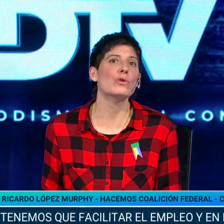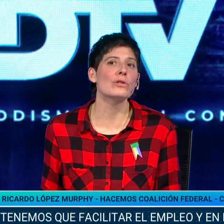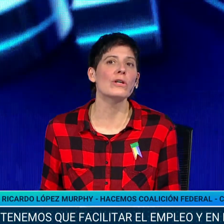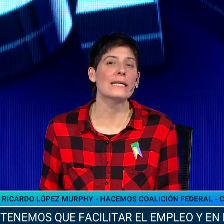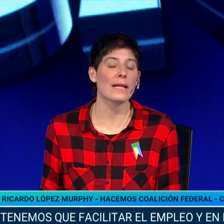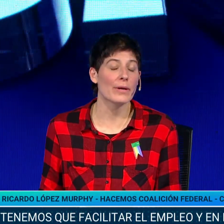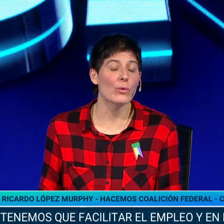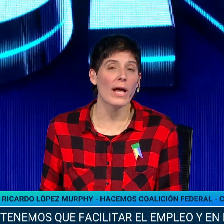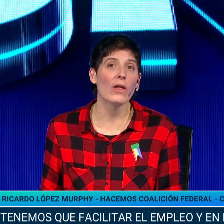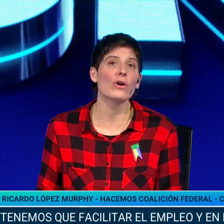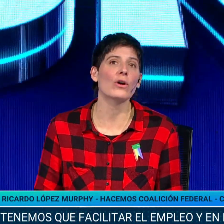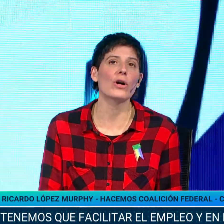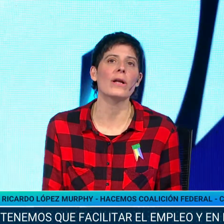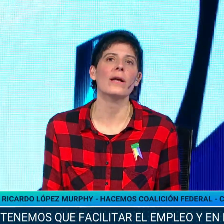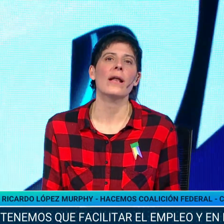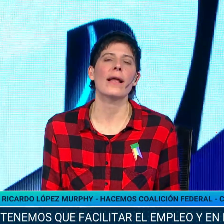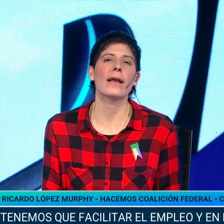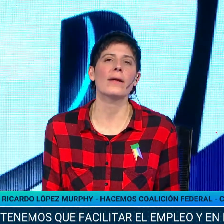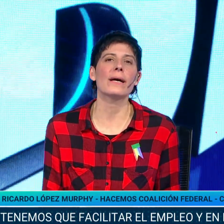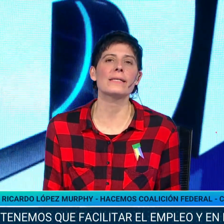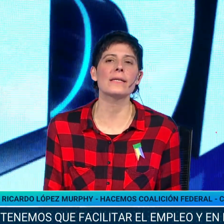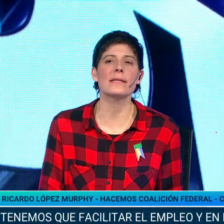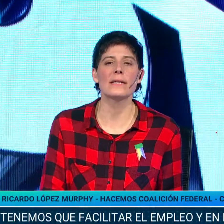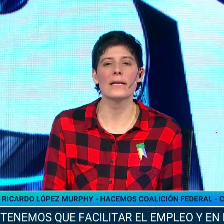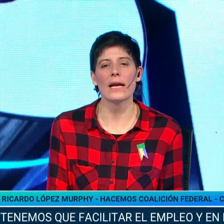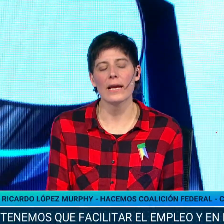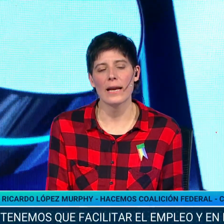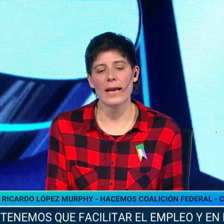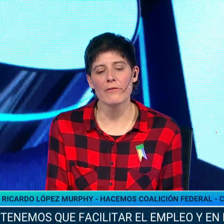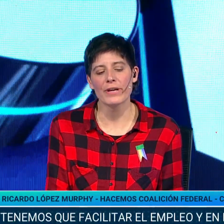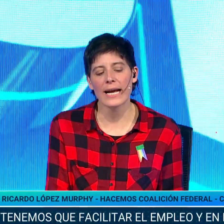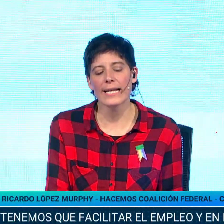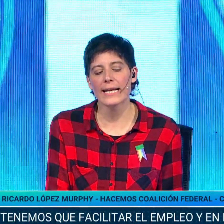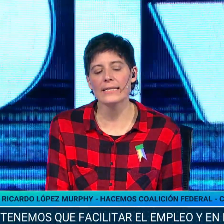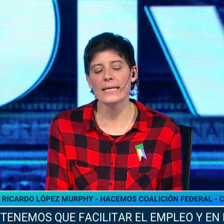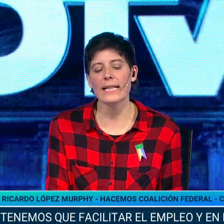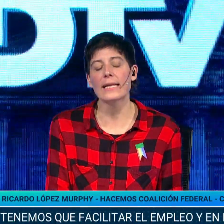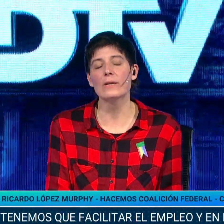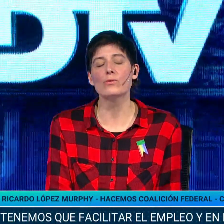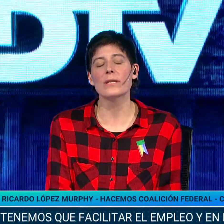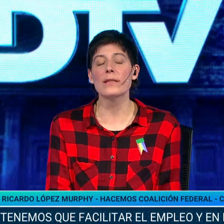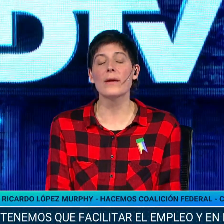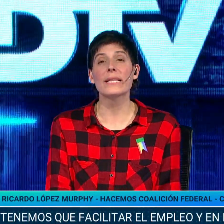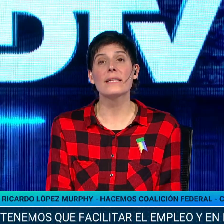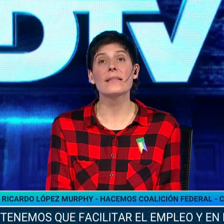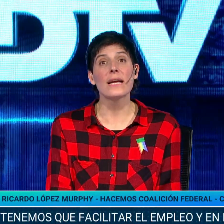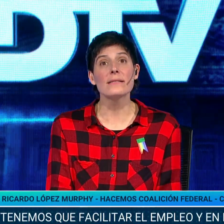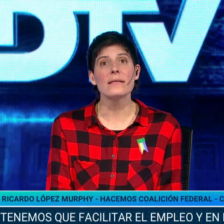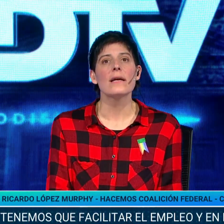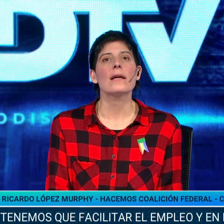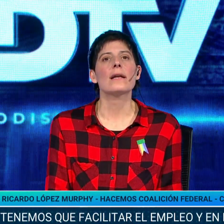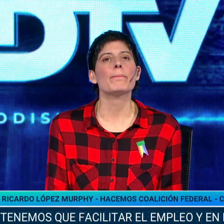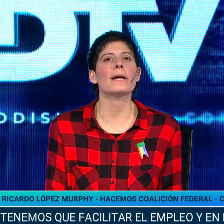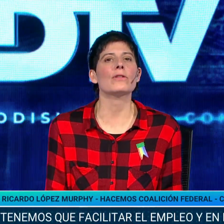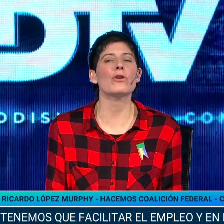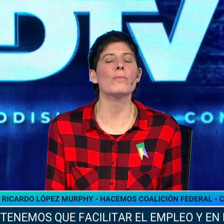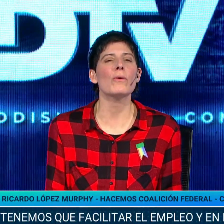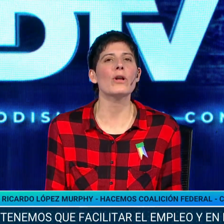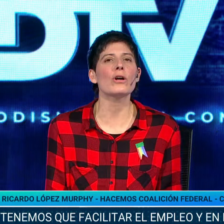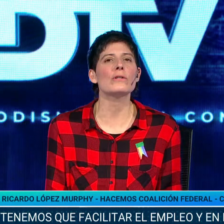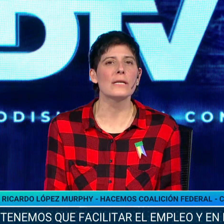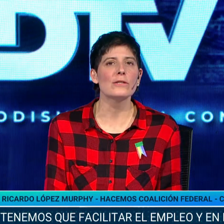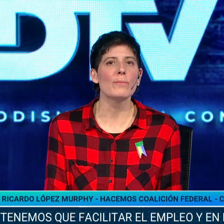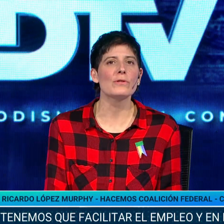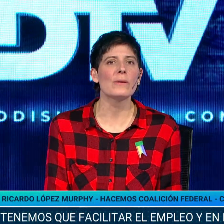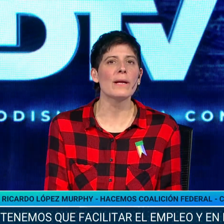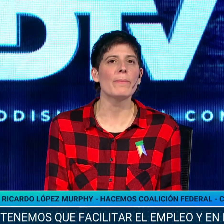de los discursos, que está vinculado con la ley bases y la ley fiscal, que es el DNU 7023, respecto a cómo